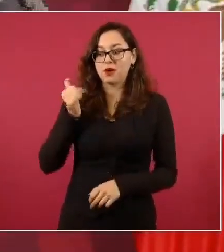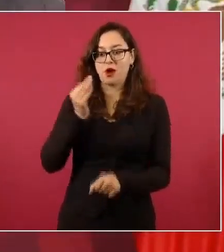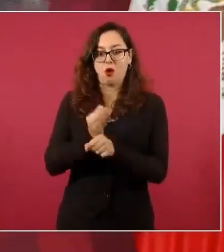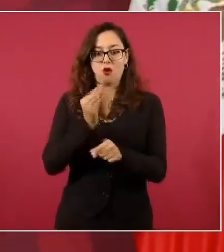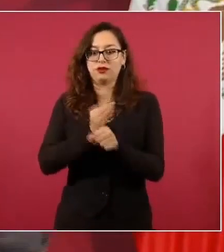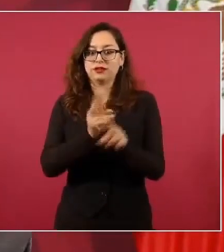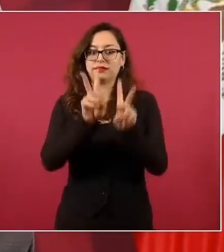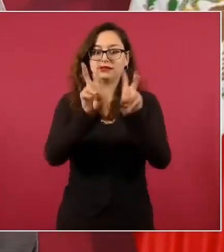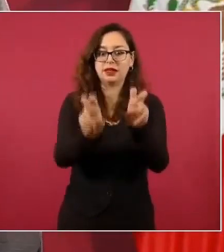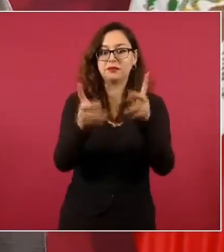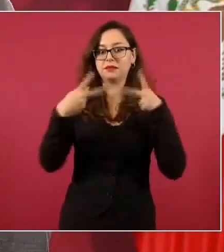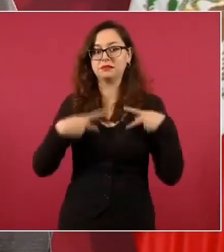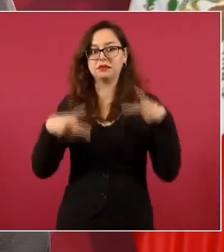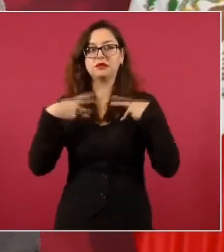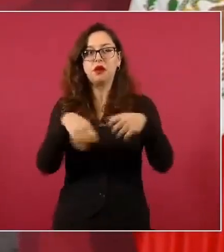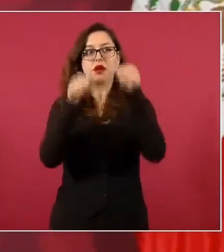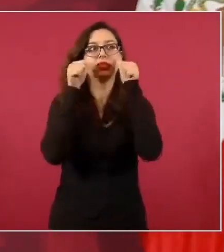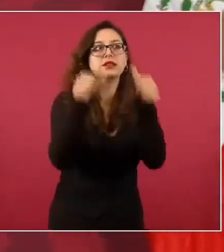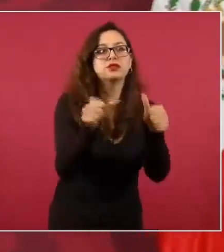de que